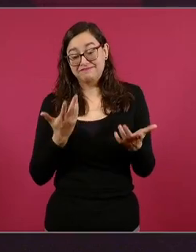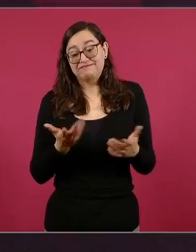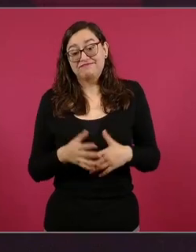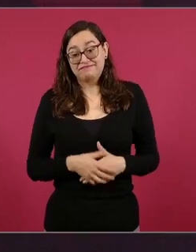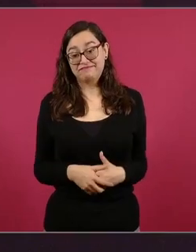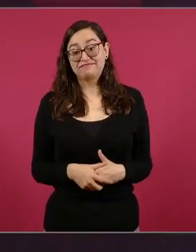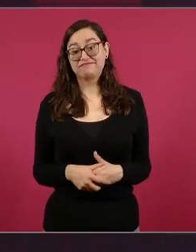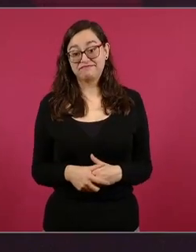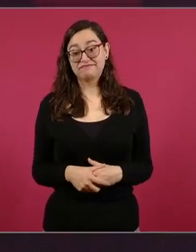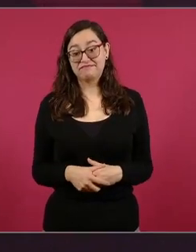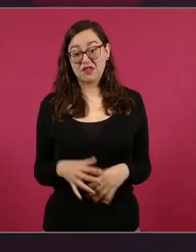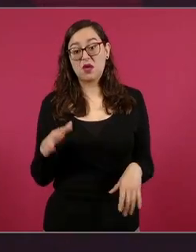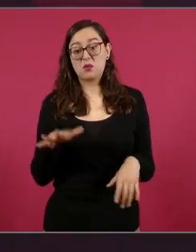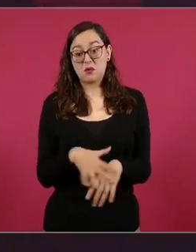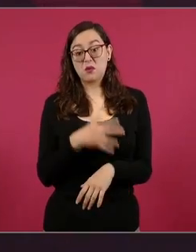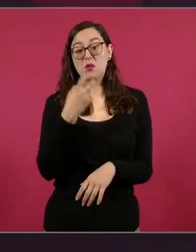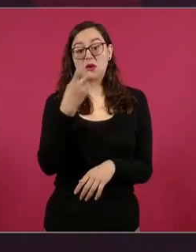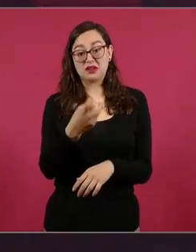por eso